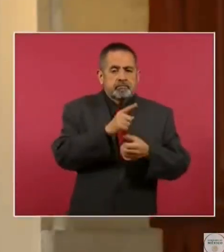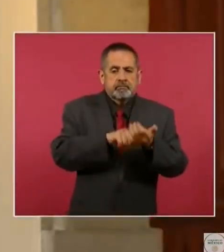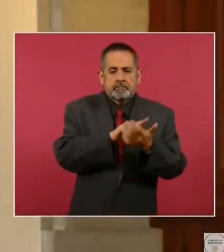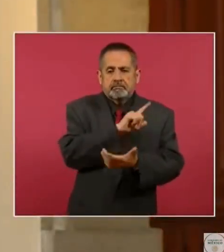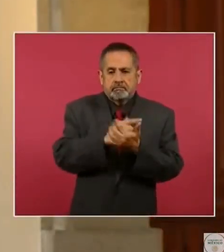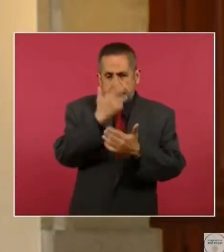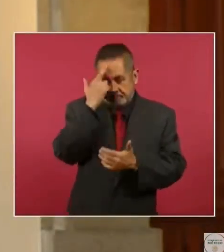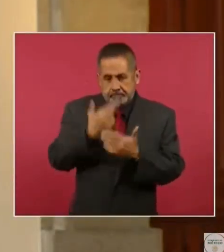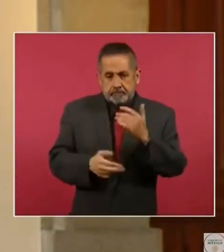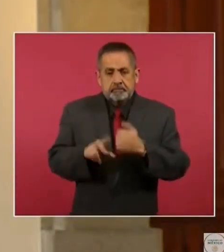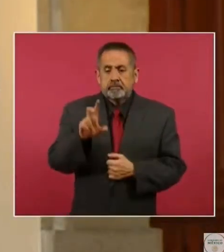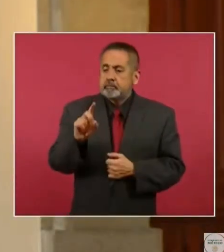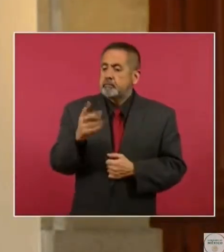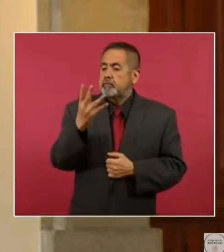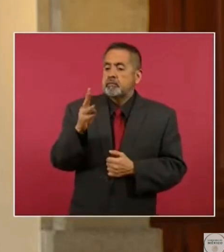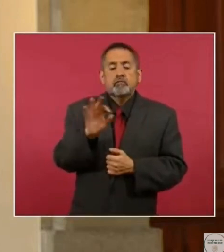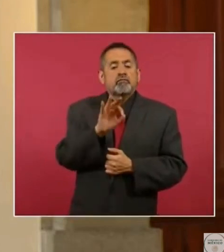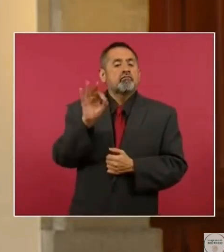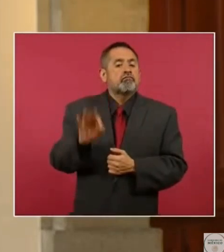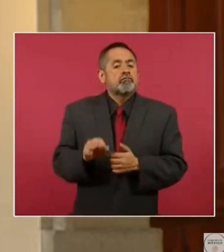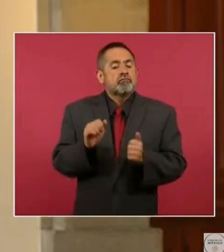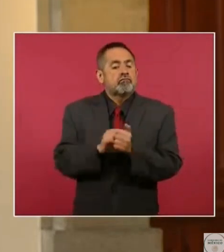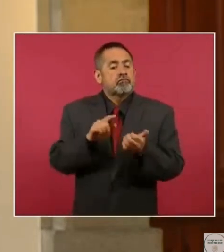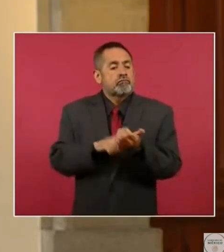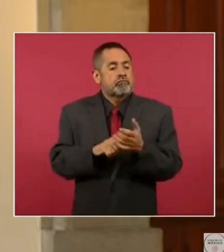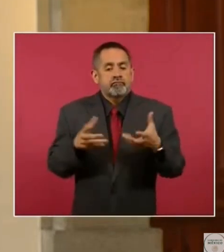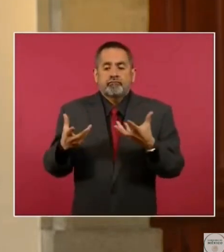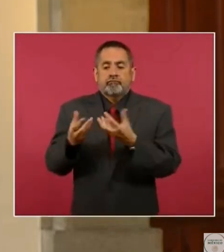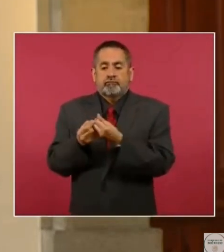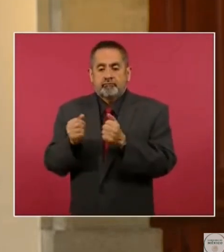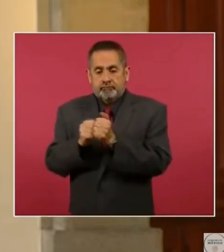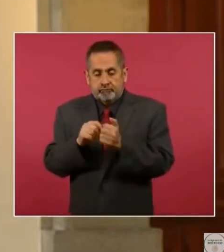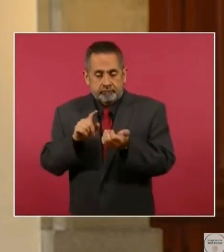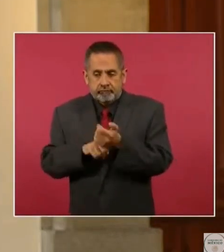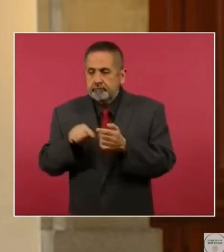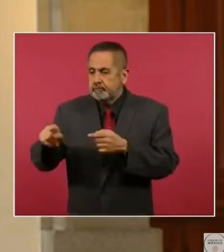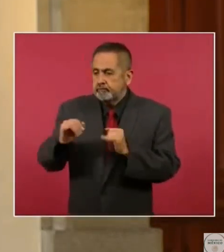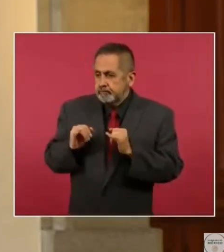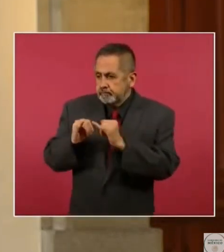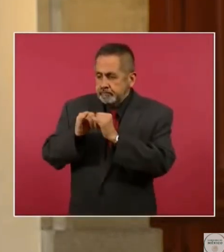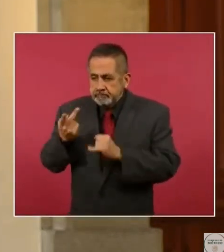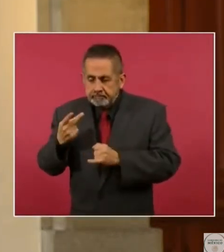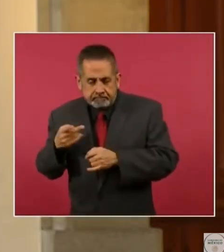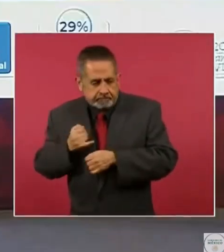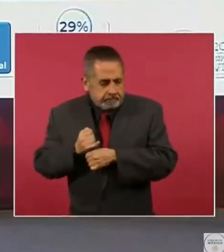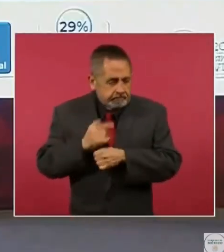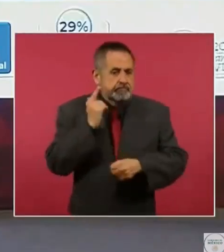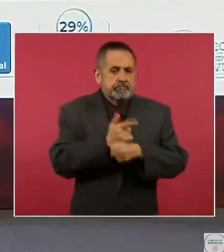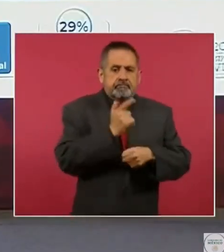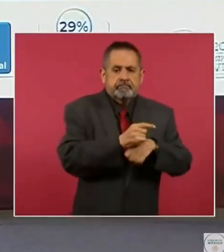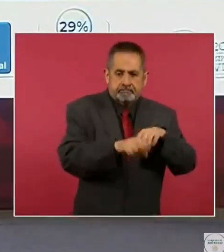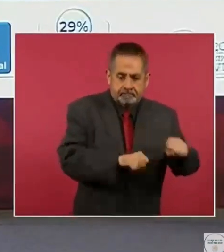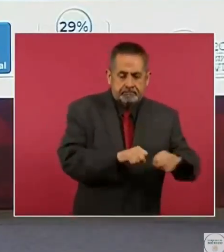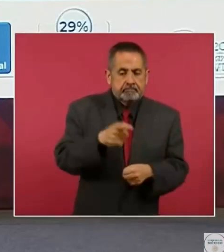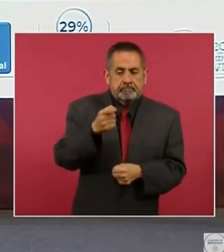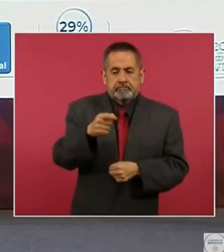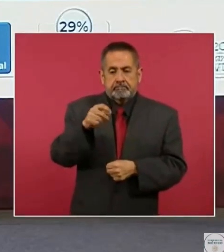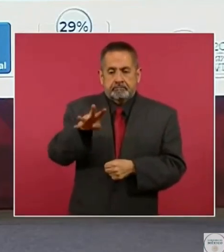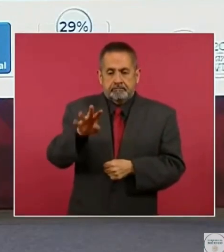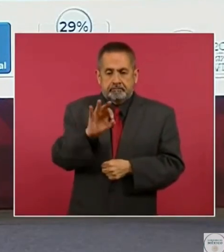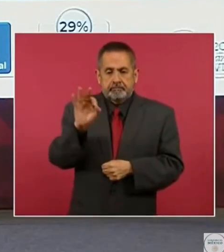el 34% es en coordinación interinstitucional, y el 29%